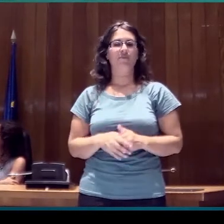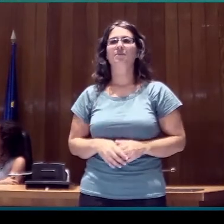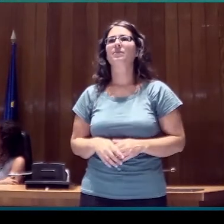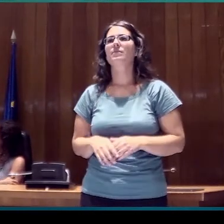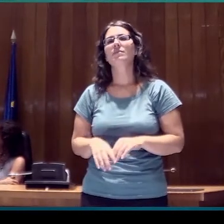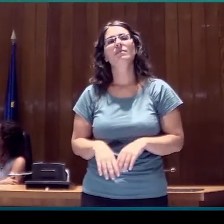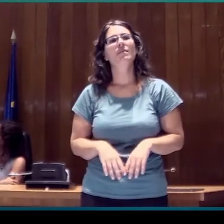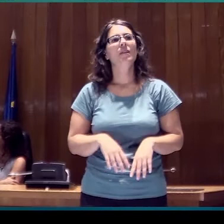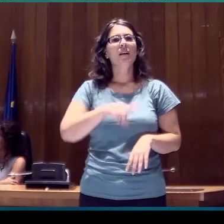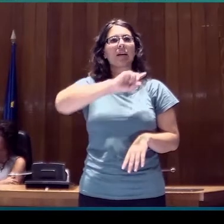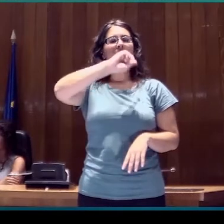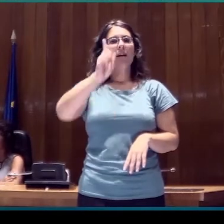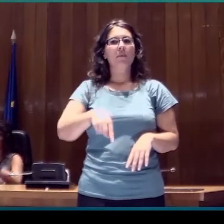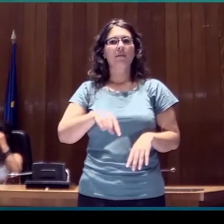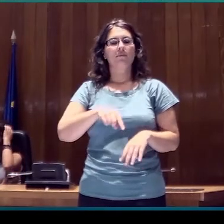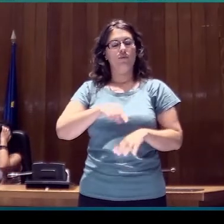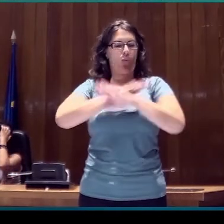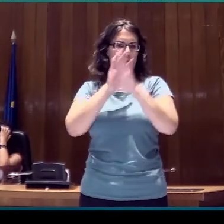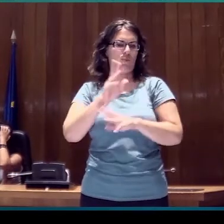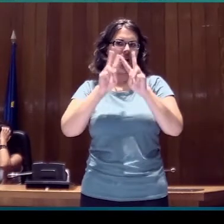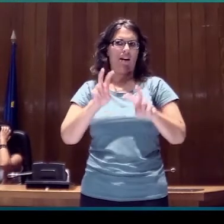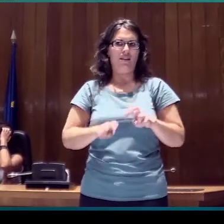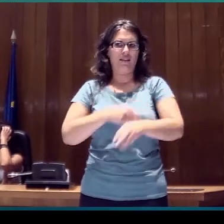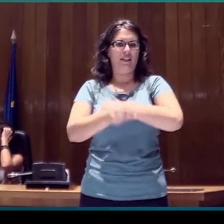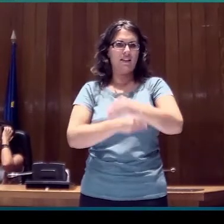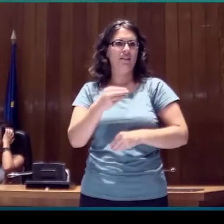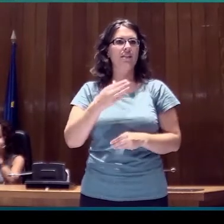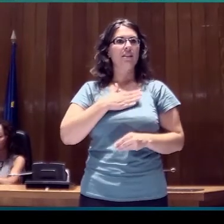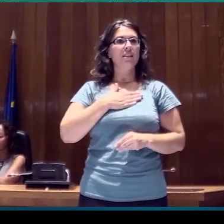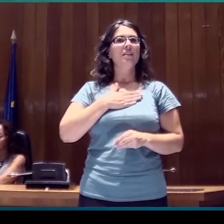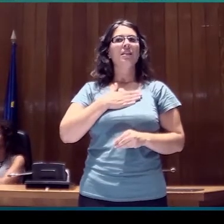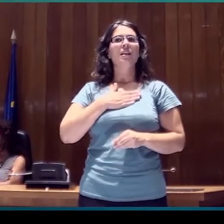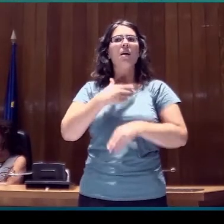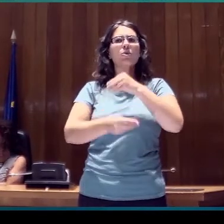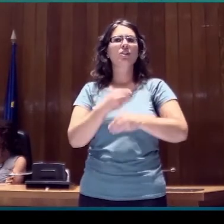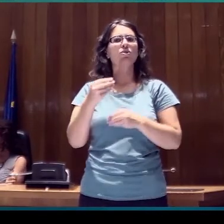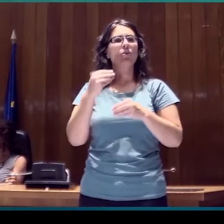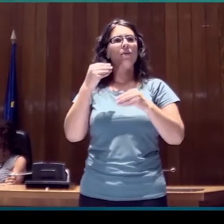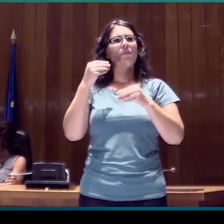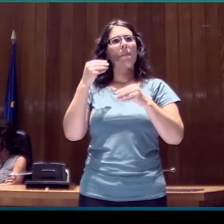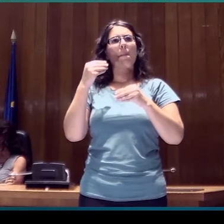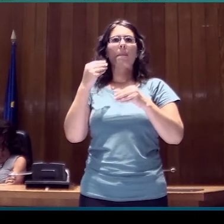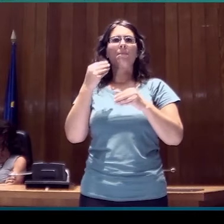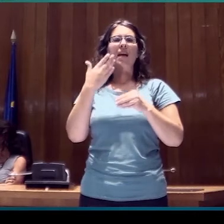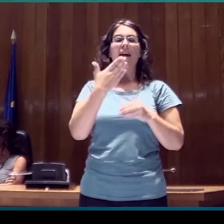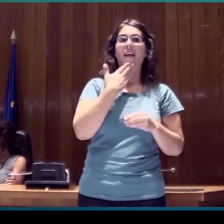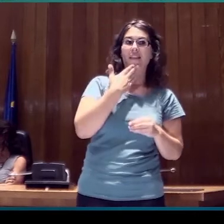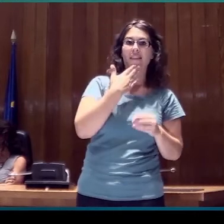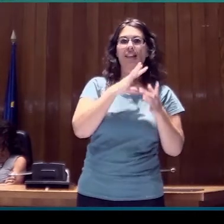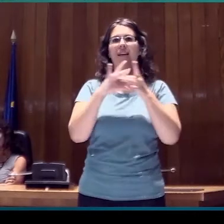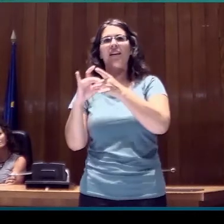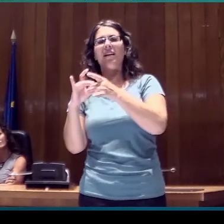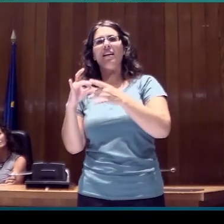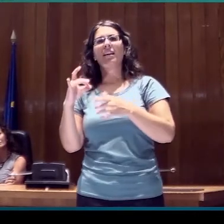También, un segundo análisis que hicimos fue analizar la correlación entre la edad de los sujetos y el rendimiento.